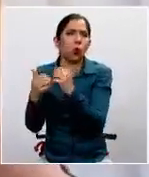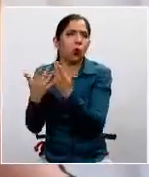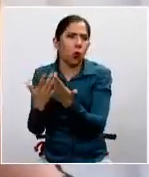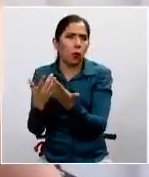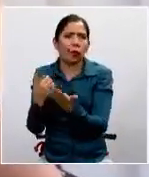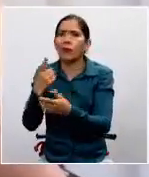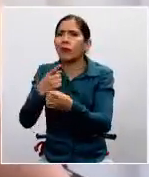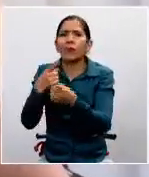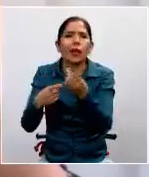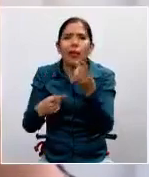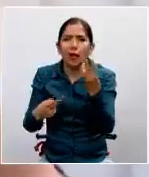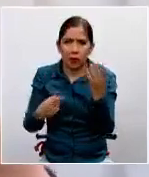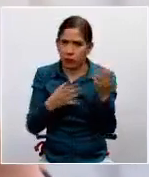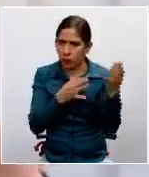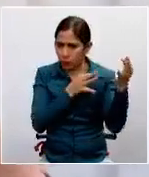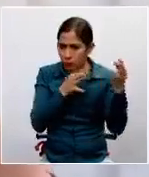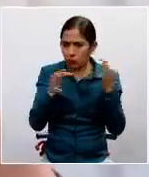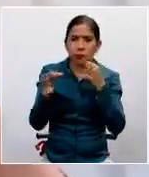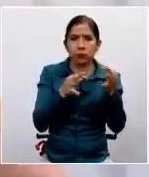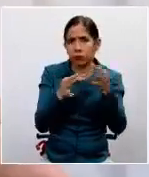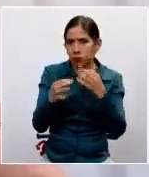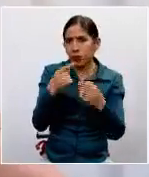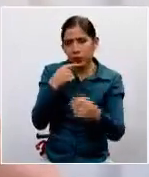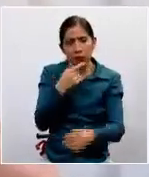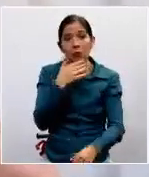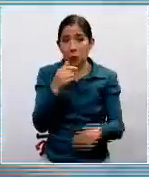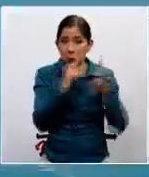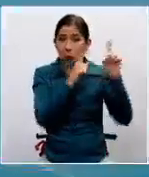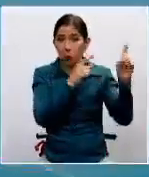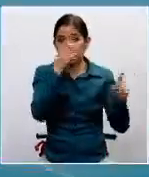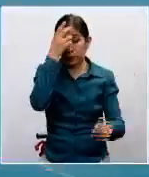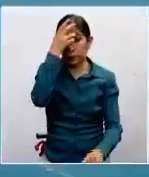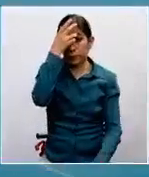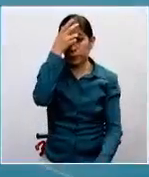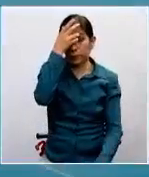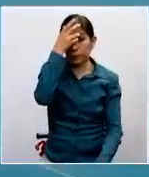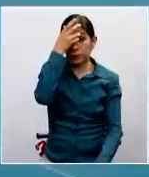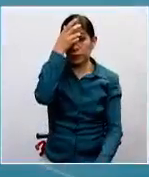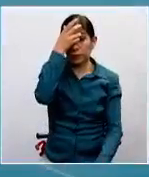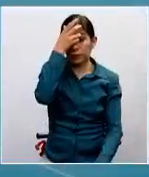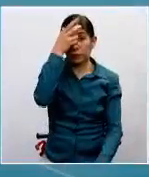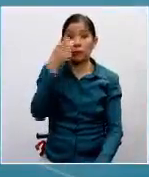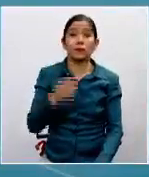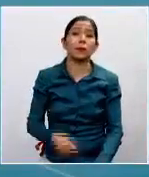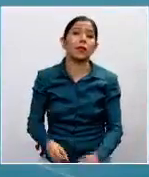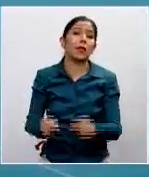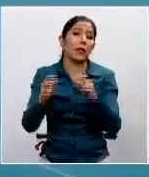va a implementar en esos lugares que se tiene que hacer. Y sobre el caso de las más de 70...